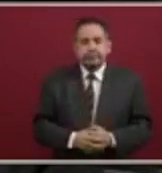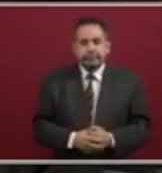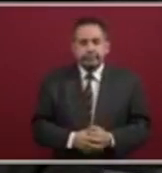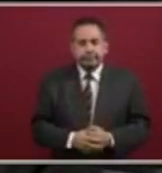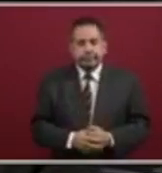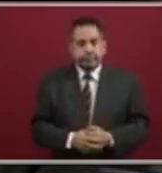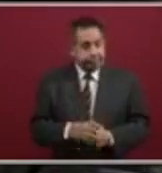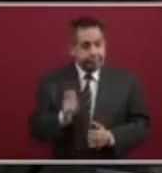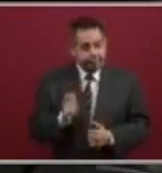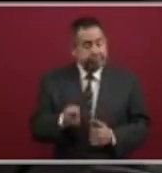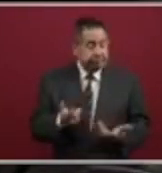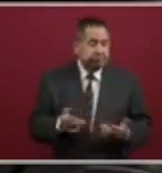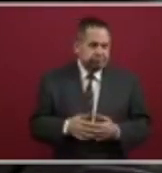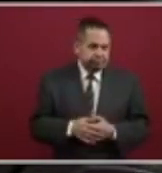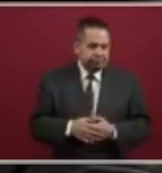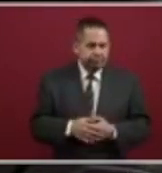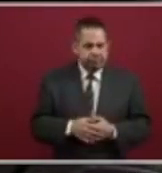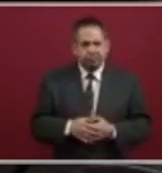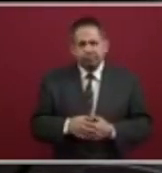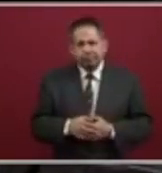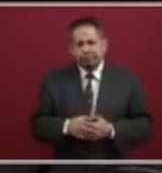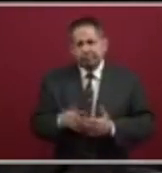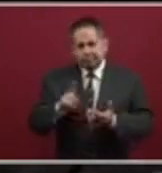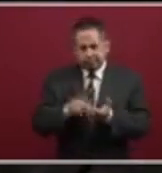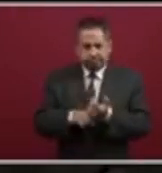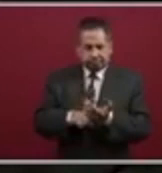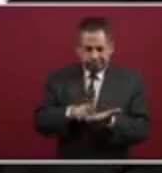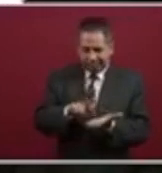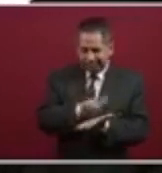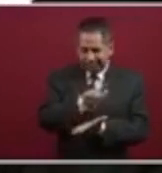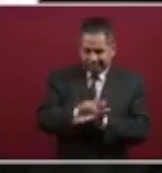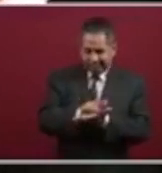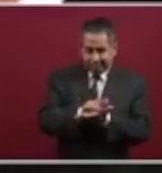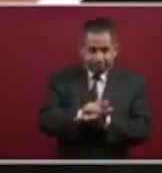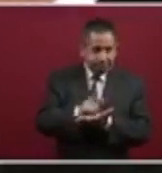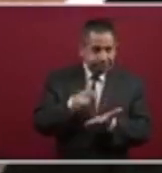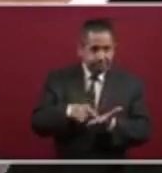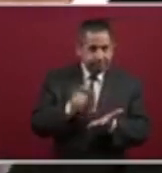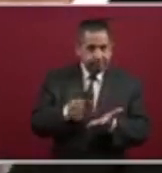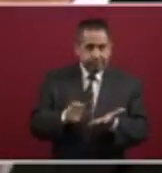consistió, entre otras cosas, el